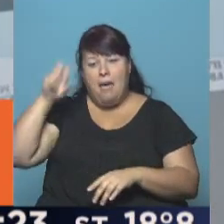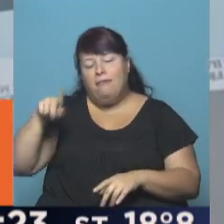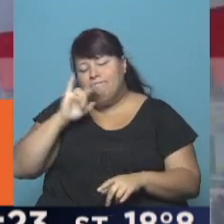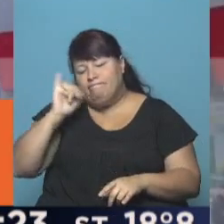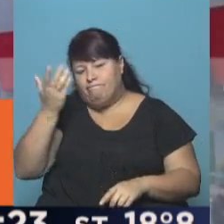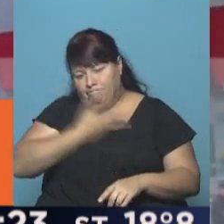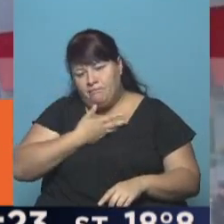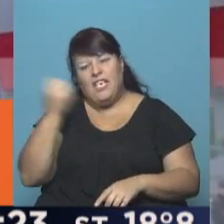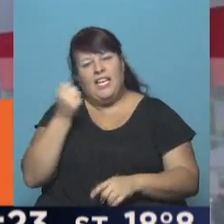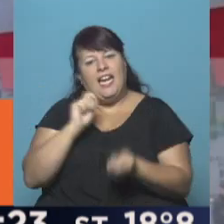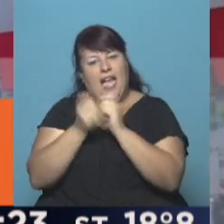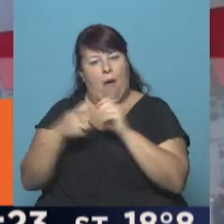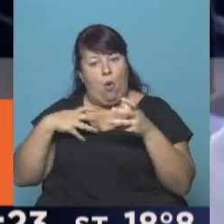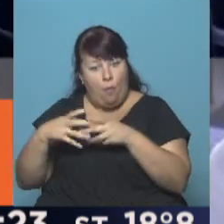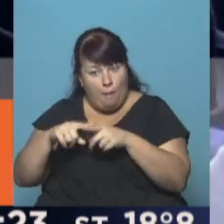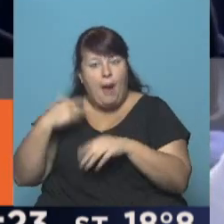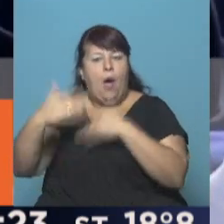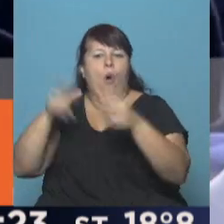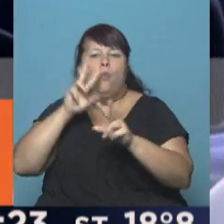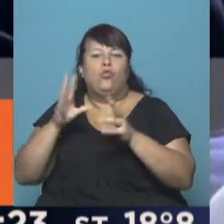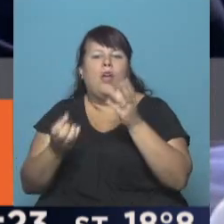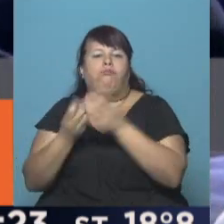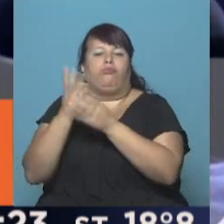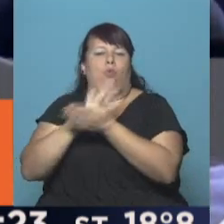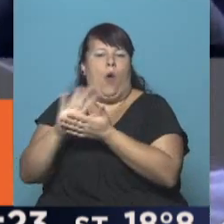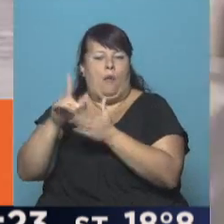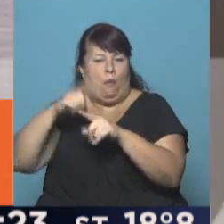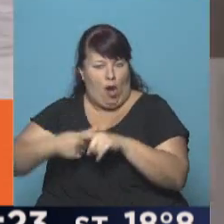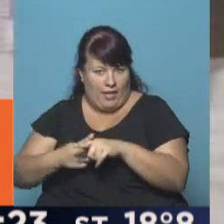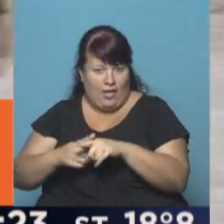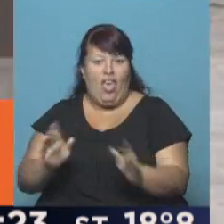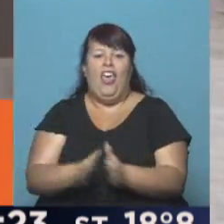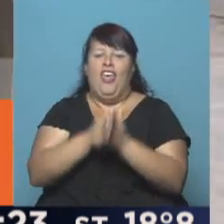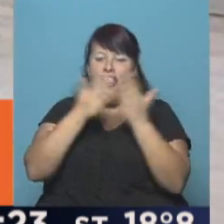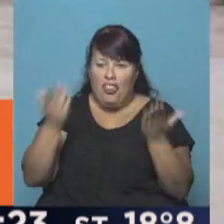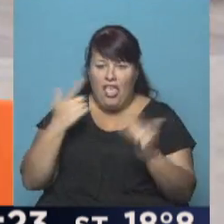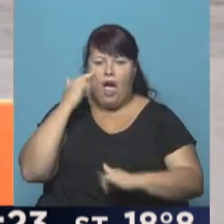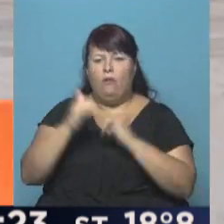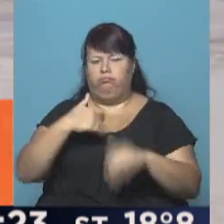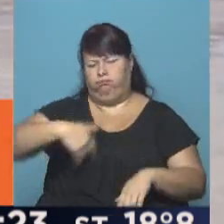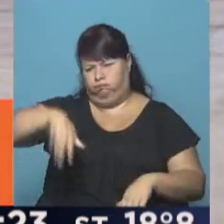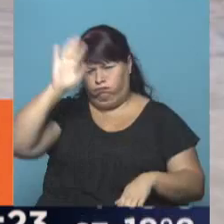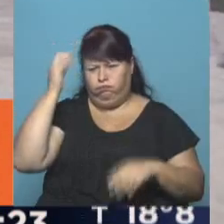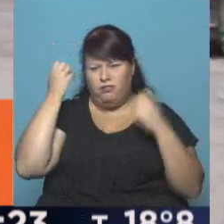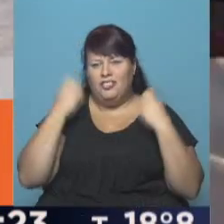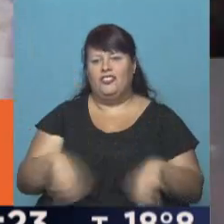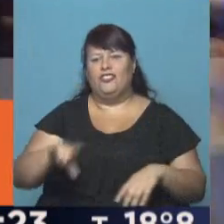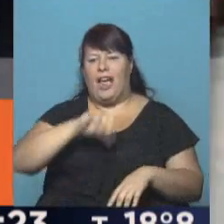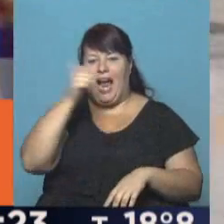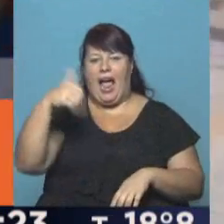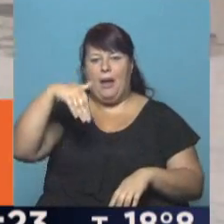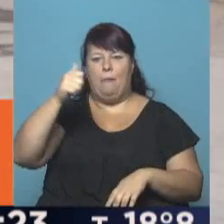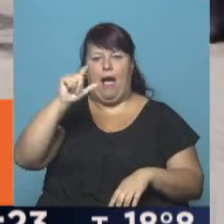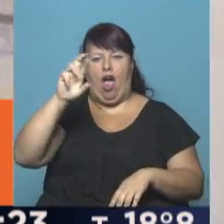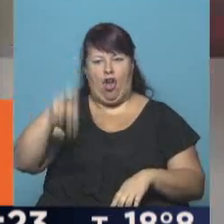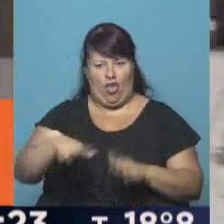derrota y propuso transformar su partido para construir una nueva fuerza política. Los diarios reflejaron ampliamente el triunfo de Macron